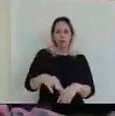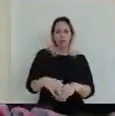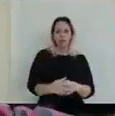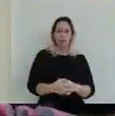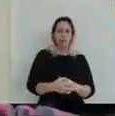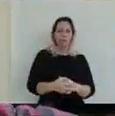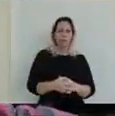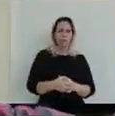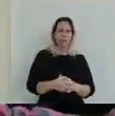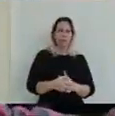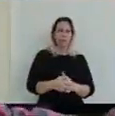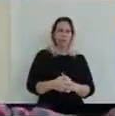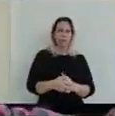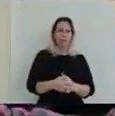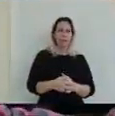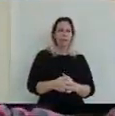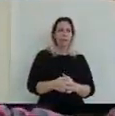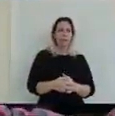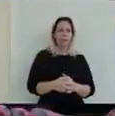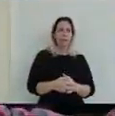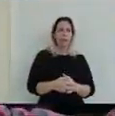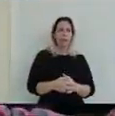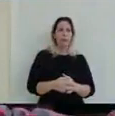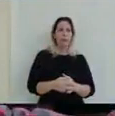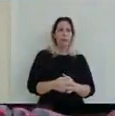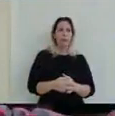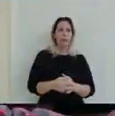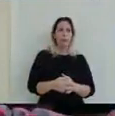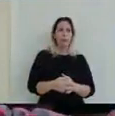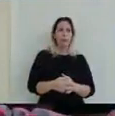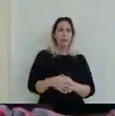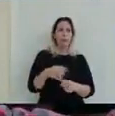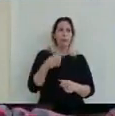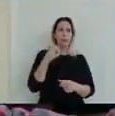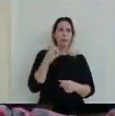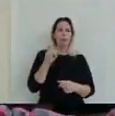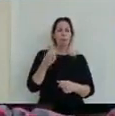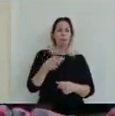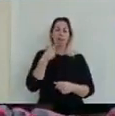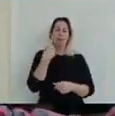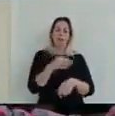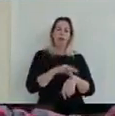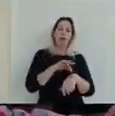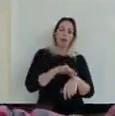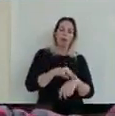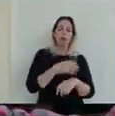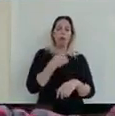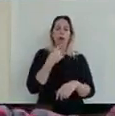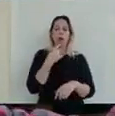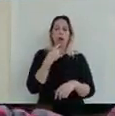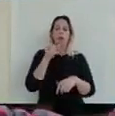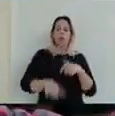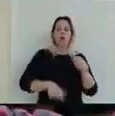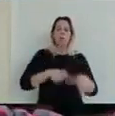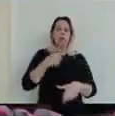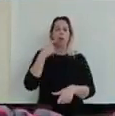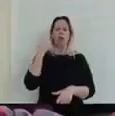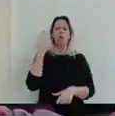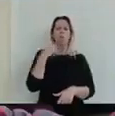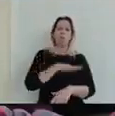bien decía el concejal Ferreira Adame, que la población necesita respuesta, muchos sectores de la población necesitan